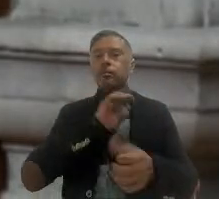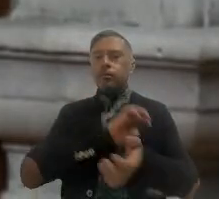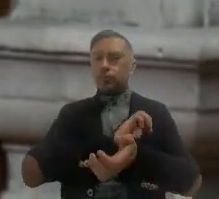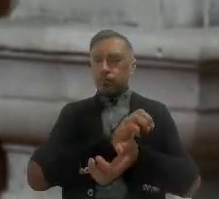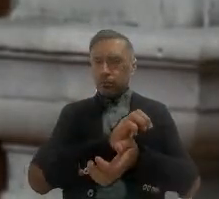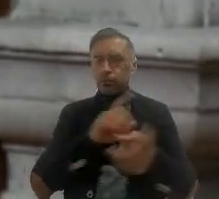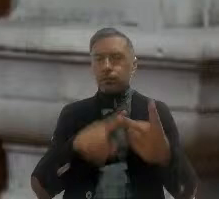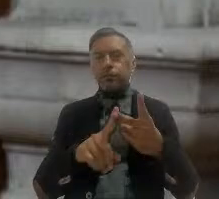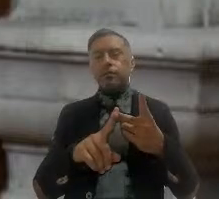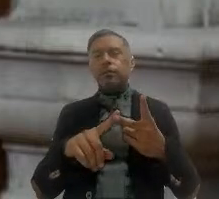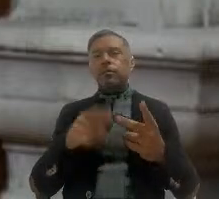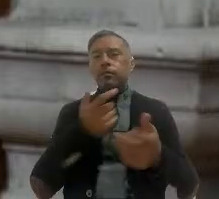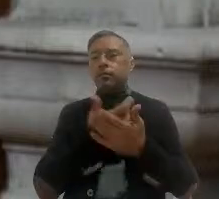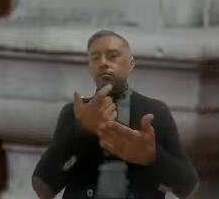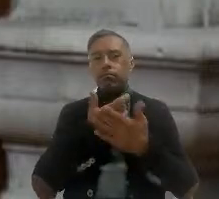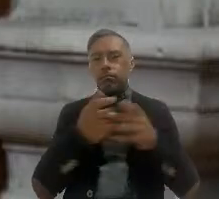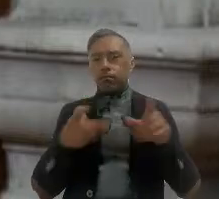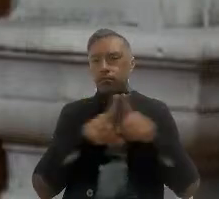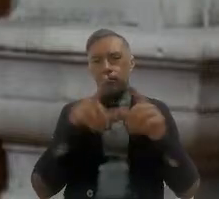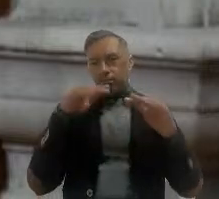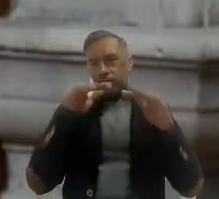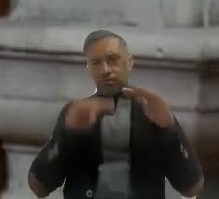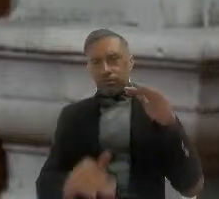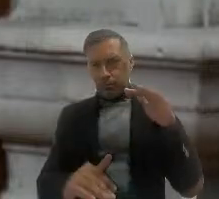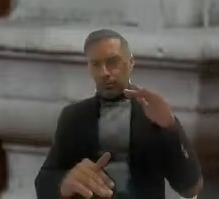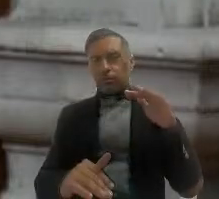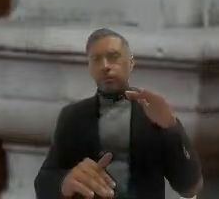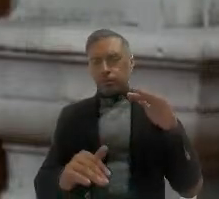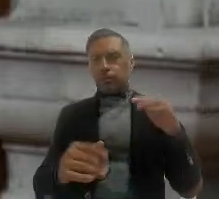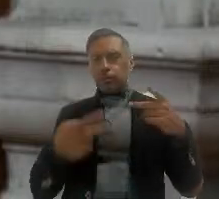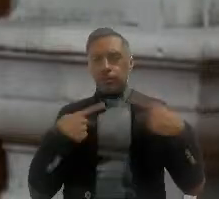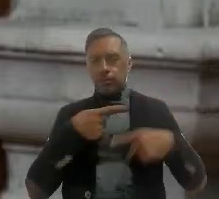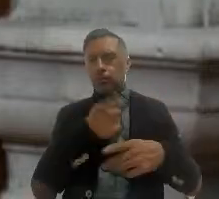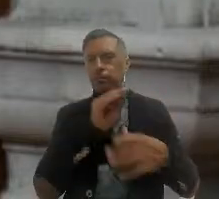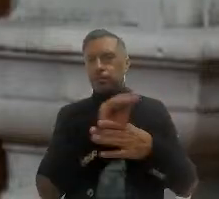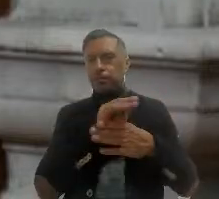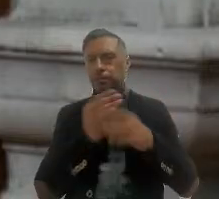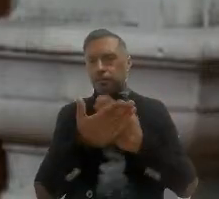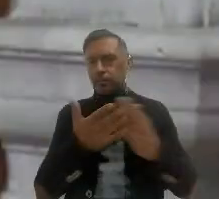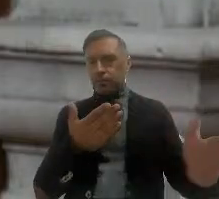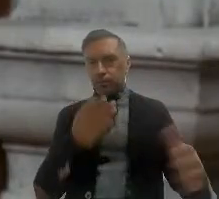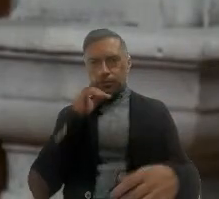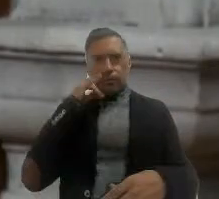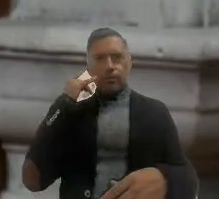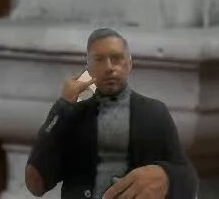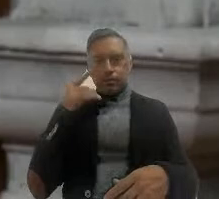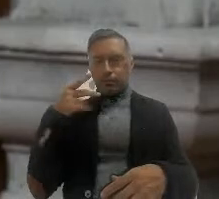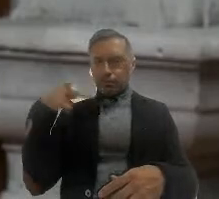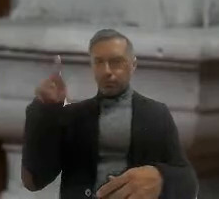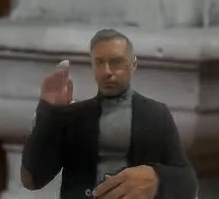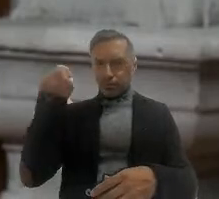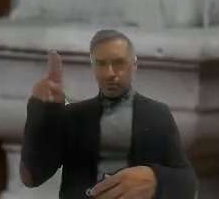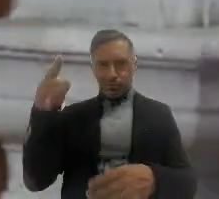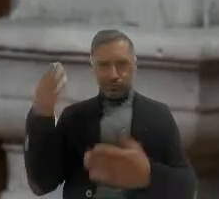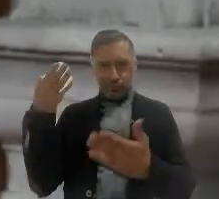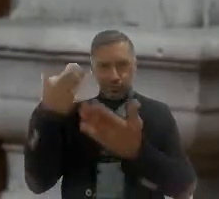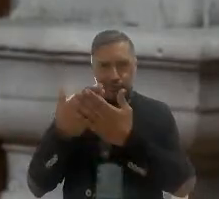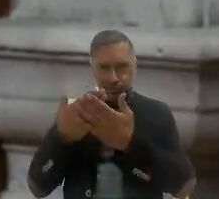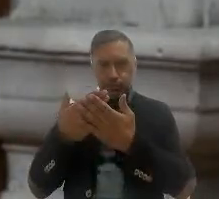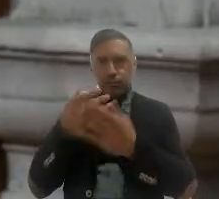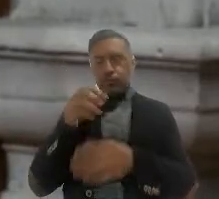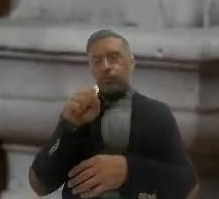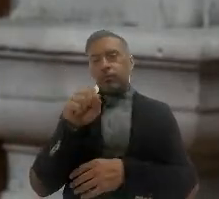económica y la exclusión social. El nombre de la iniciativa, Spotlight, que